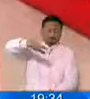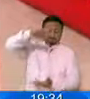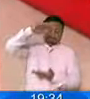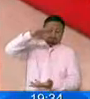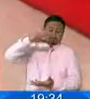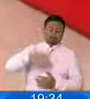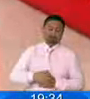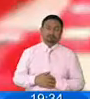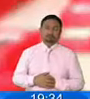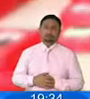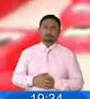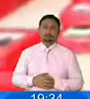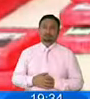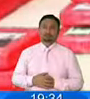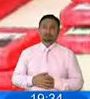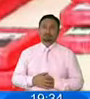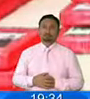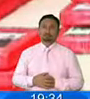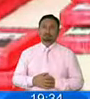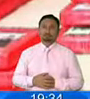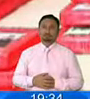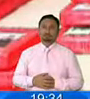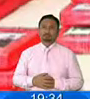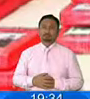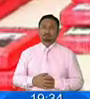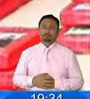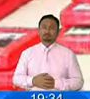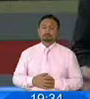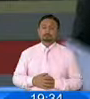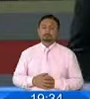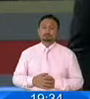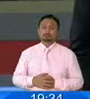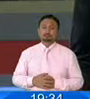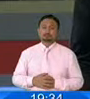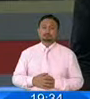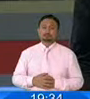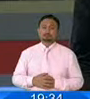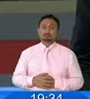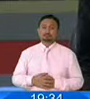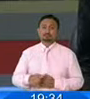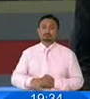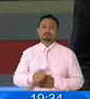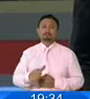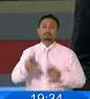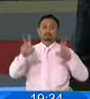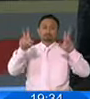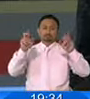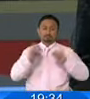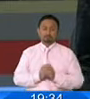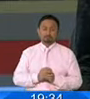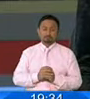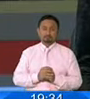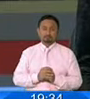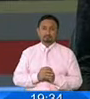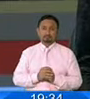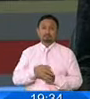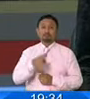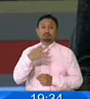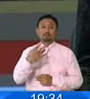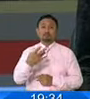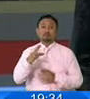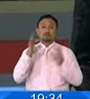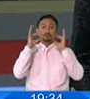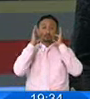año. Informó Marcela Maquilón. En otro ámbito de la información, cuatro gatos que vivían en